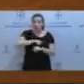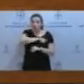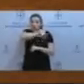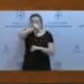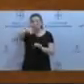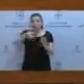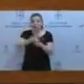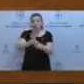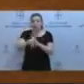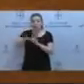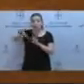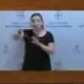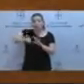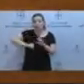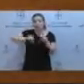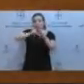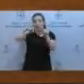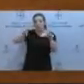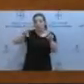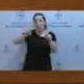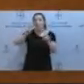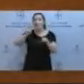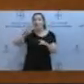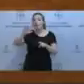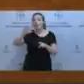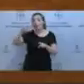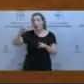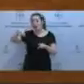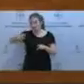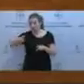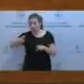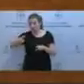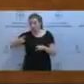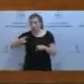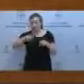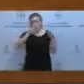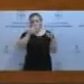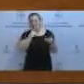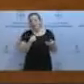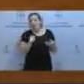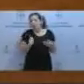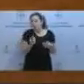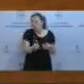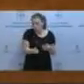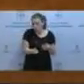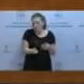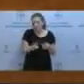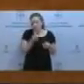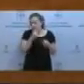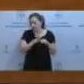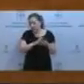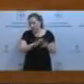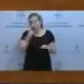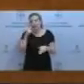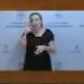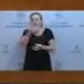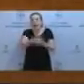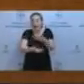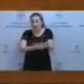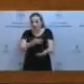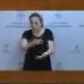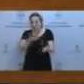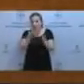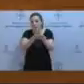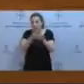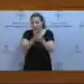una compañía. Usted me dirá que es Iberia Express, me dirá que es Vueling, me dirá que no es lo mismo. Bueno, vamos a dejarlo ahí. Con el tiempo veremos si seguiremos hablando de